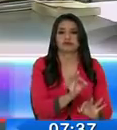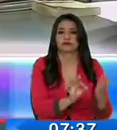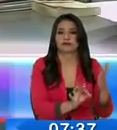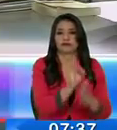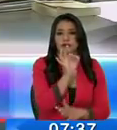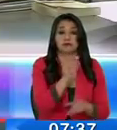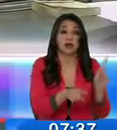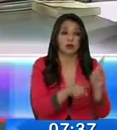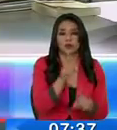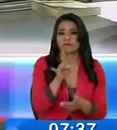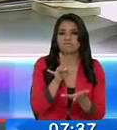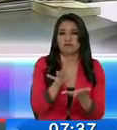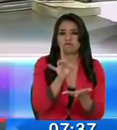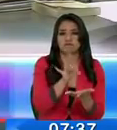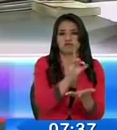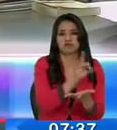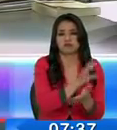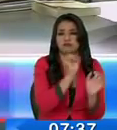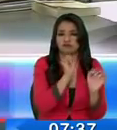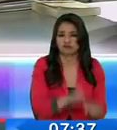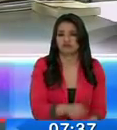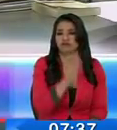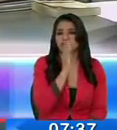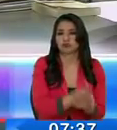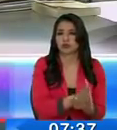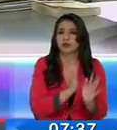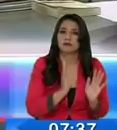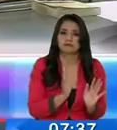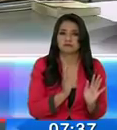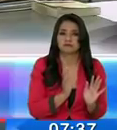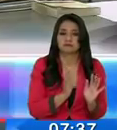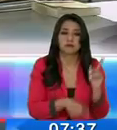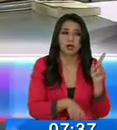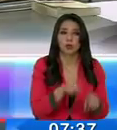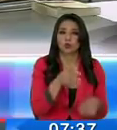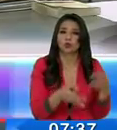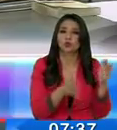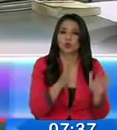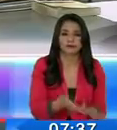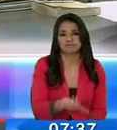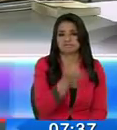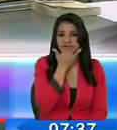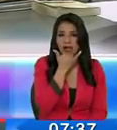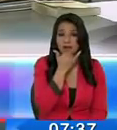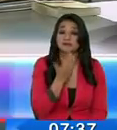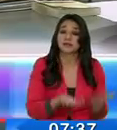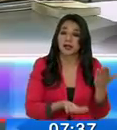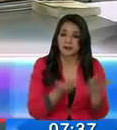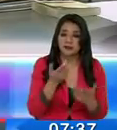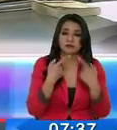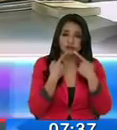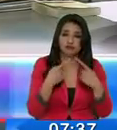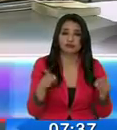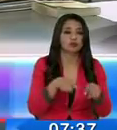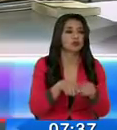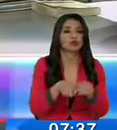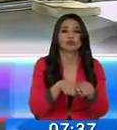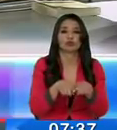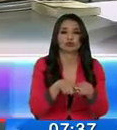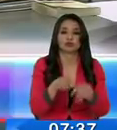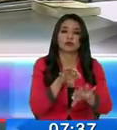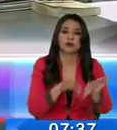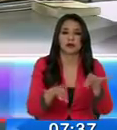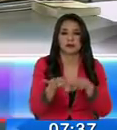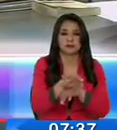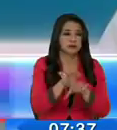que dejar insubsistente la presencia de algunos jueces y seguramente convocar a un concurso mientras son reemplazados